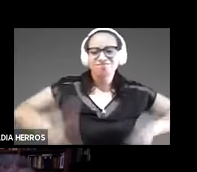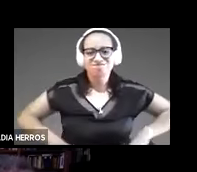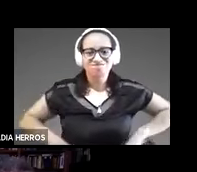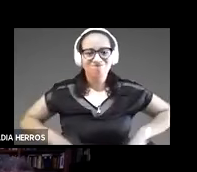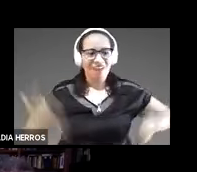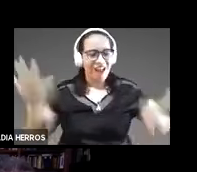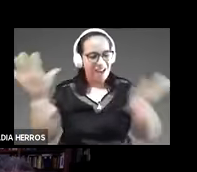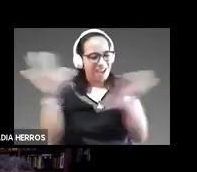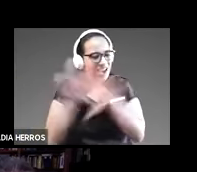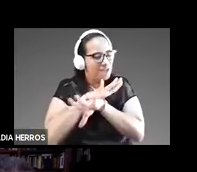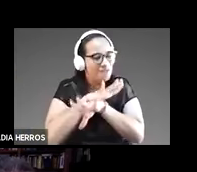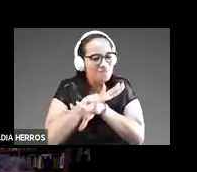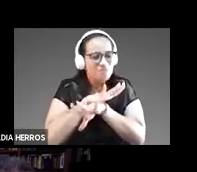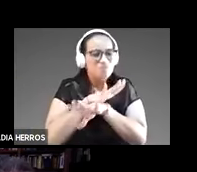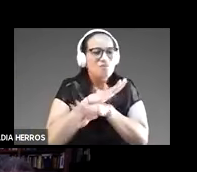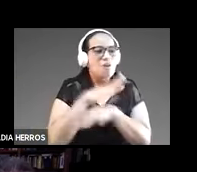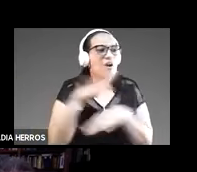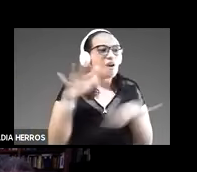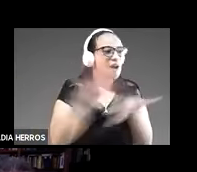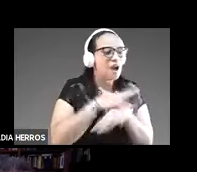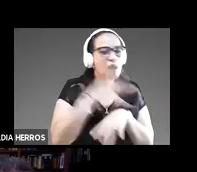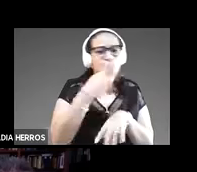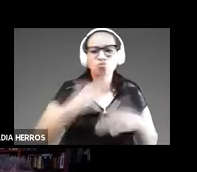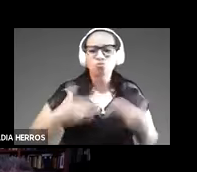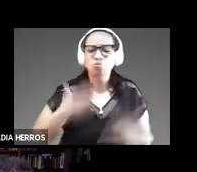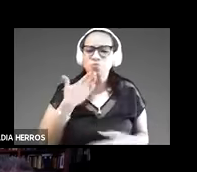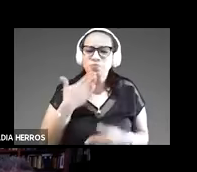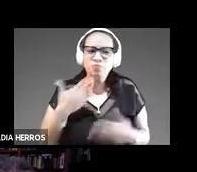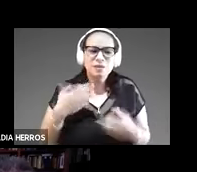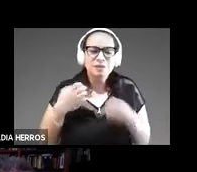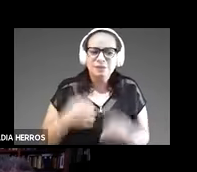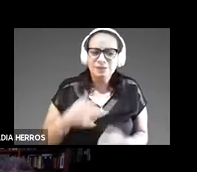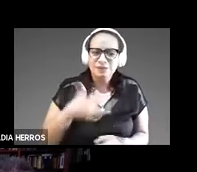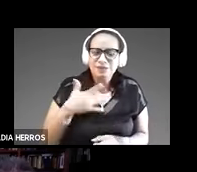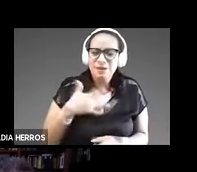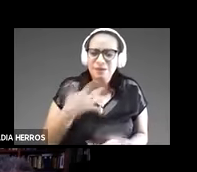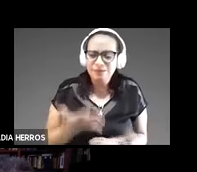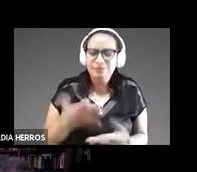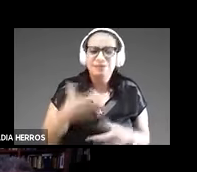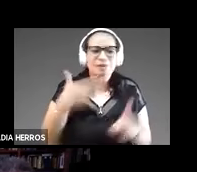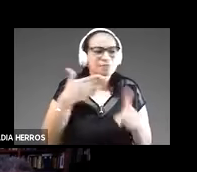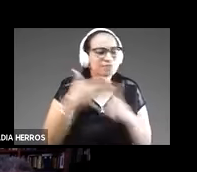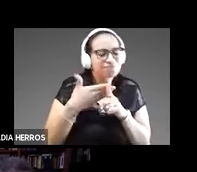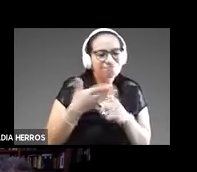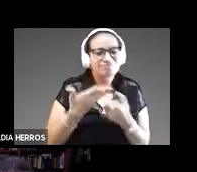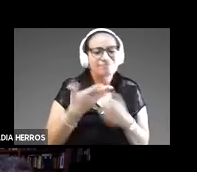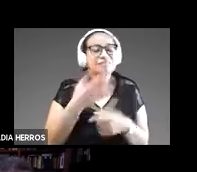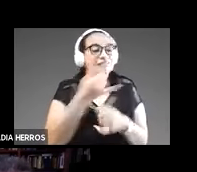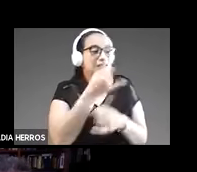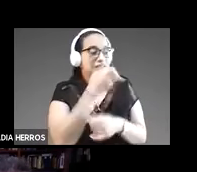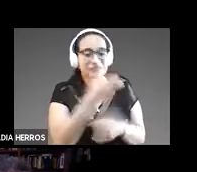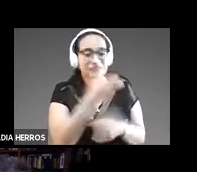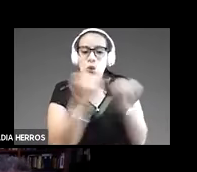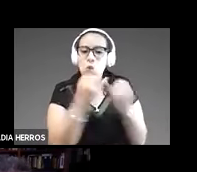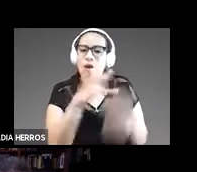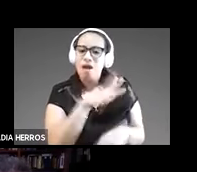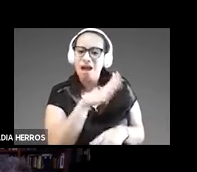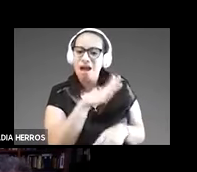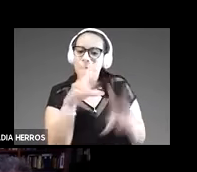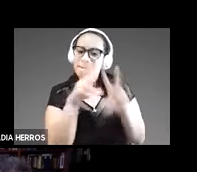¿no? Cambia su bienestar subjetivo, sí, ahí también hay paz,